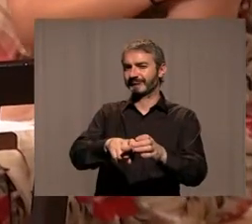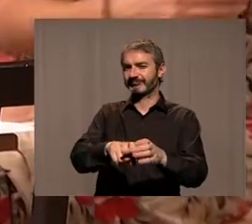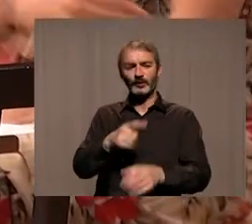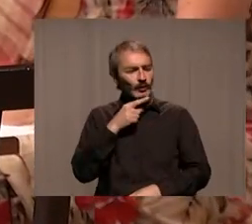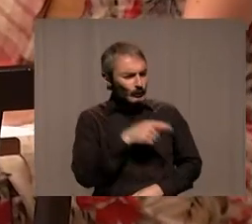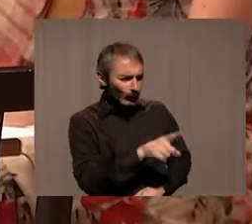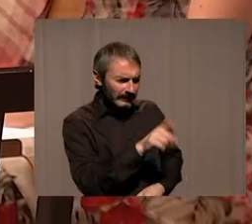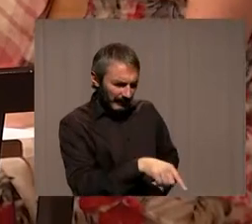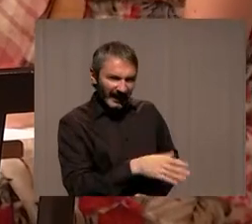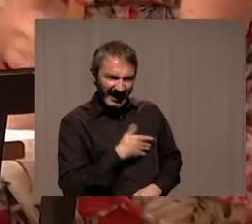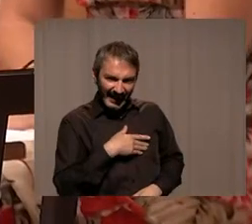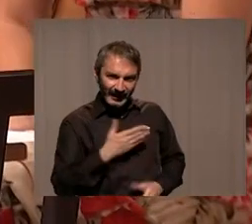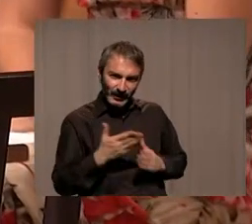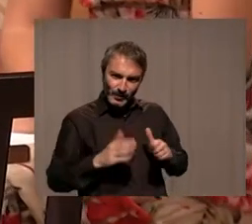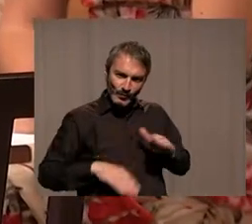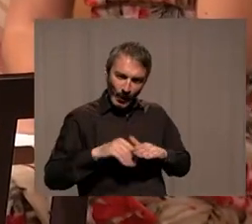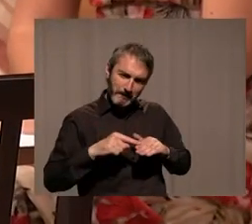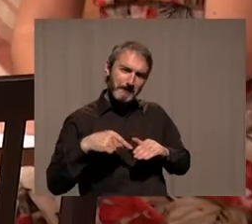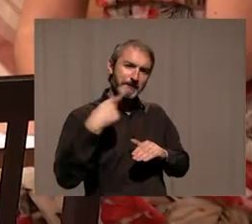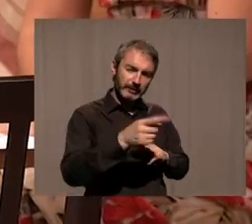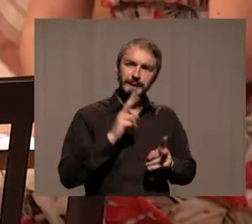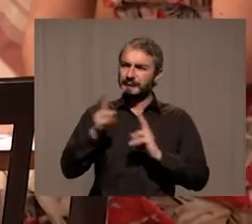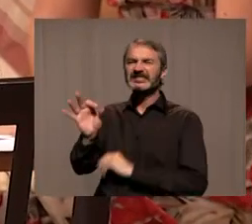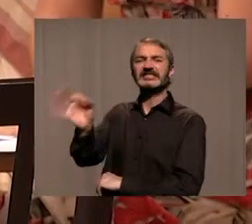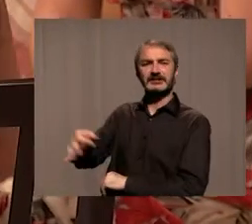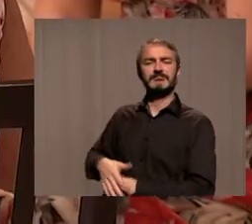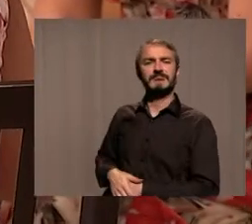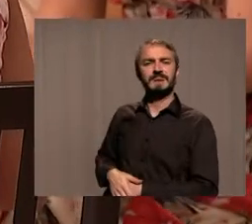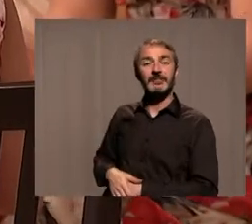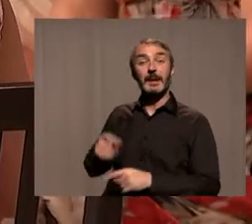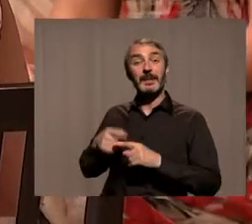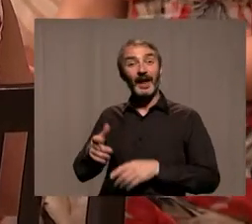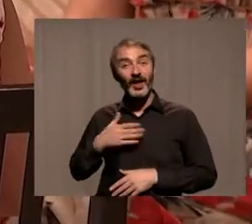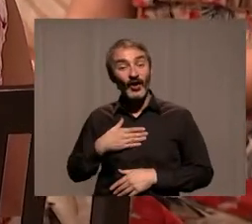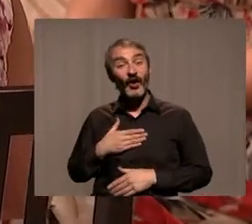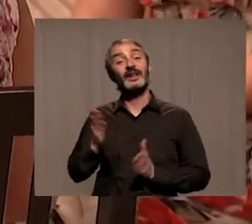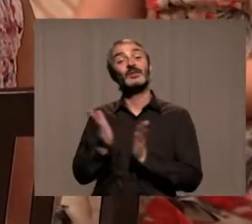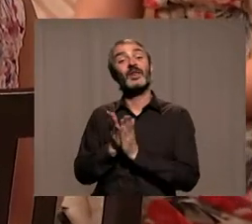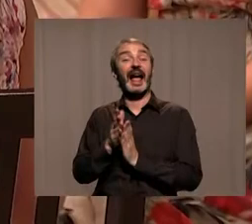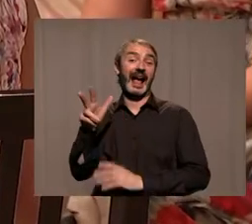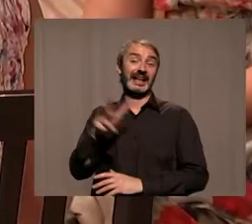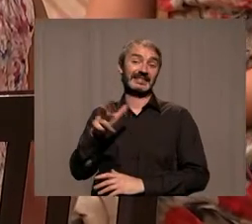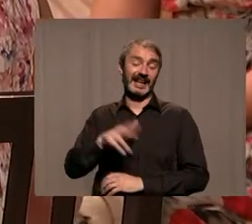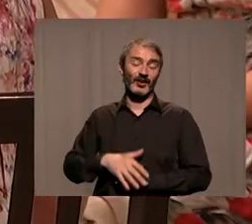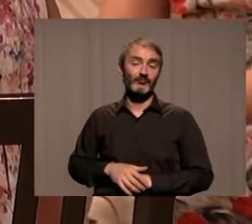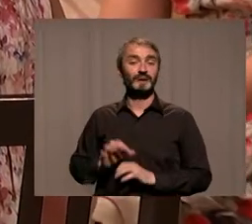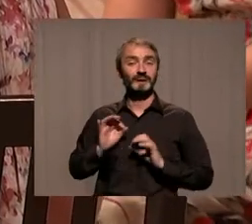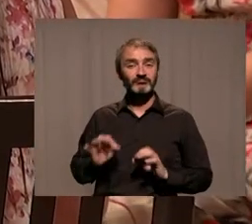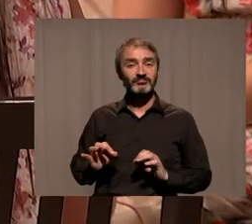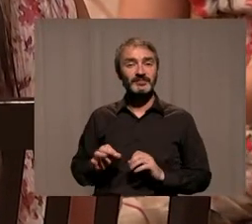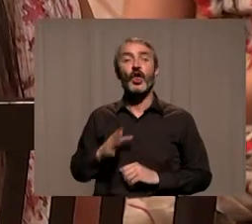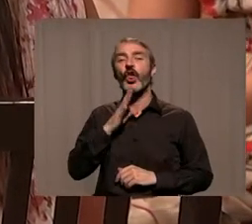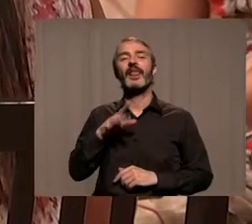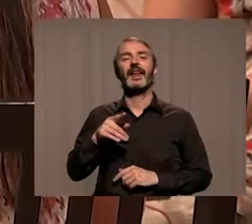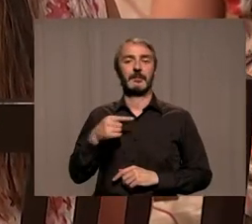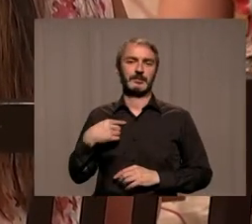tenías claro que querías ir más allá? Pues sí, porque yo estaba estudiando castellano, la lengua, cuando estaba en